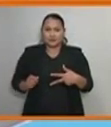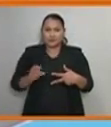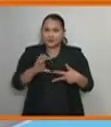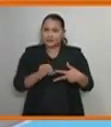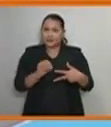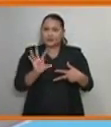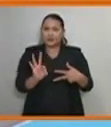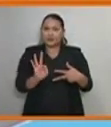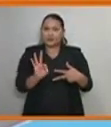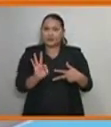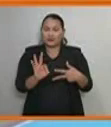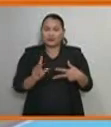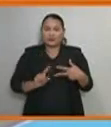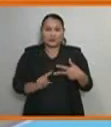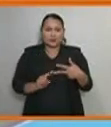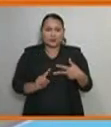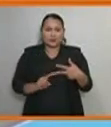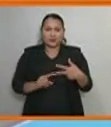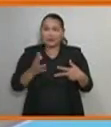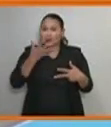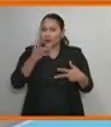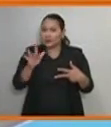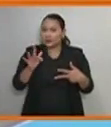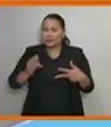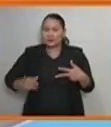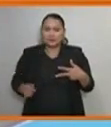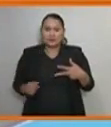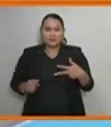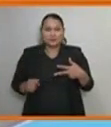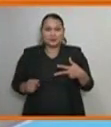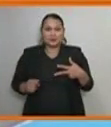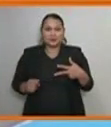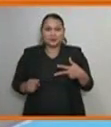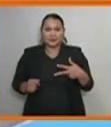09, tercer y último número. Suerte.